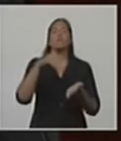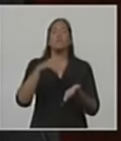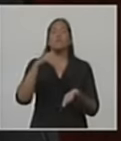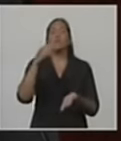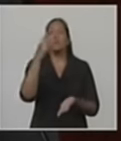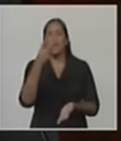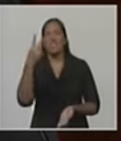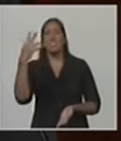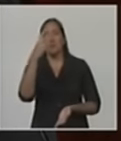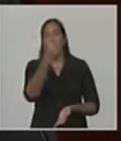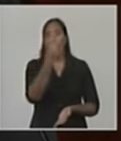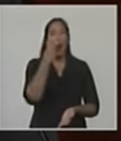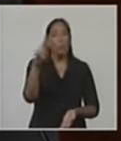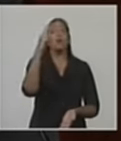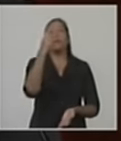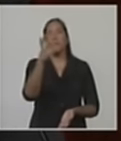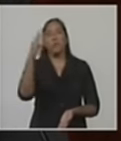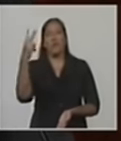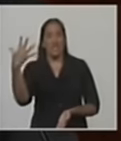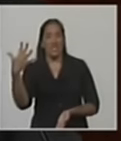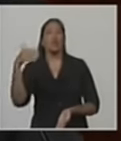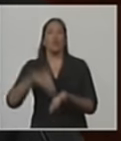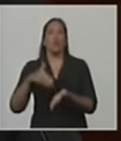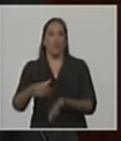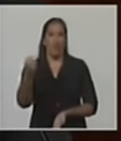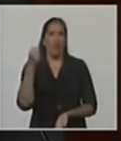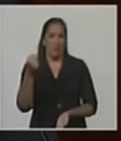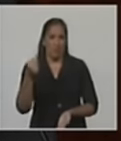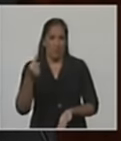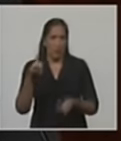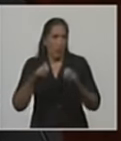pesos solamente en el 2015.